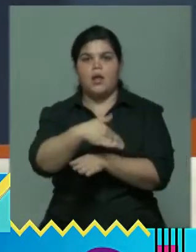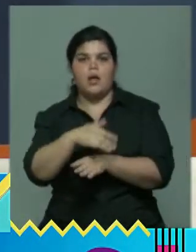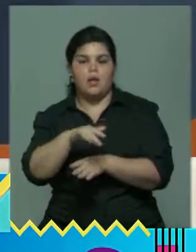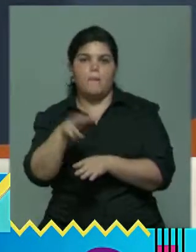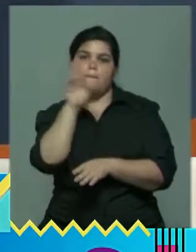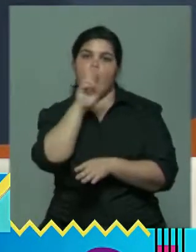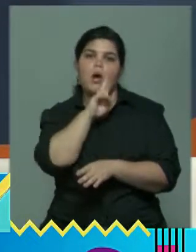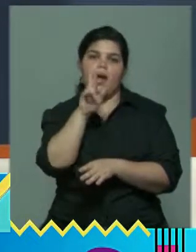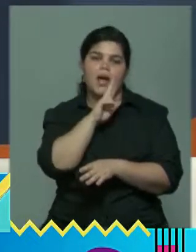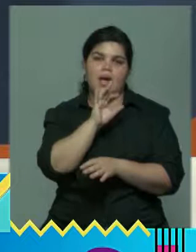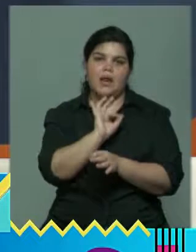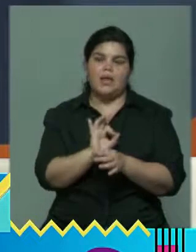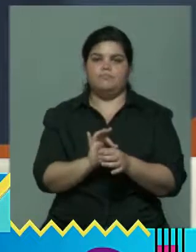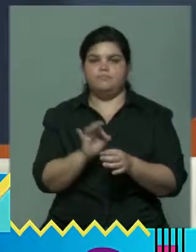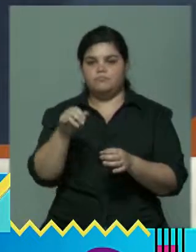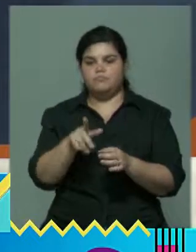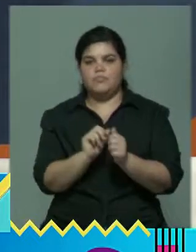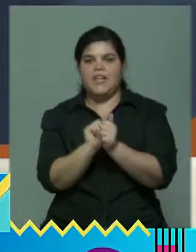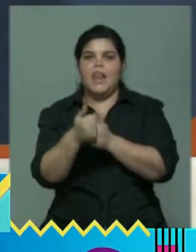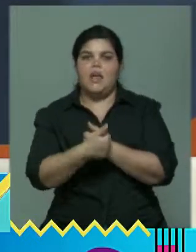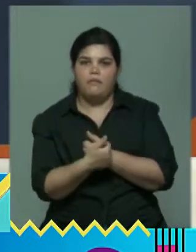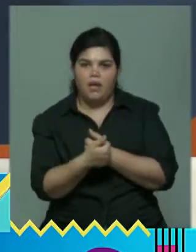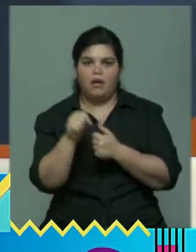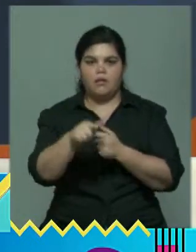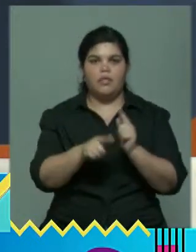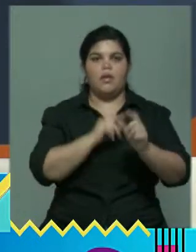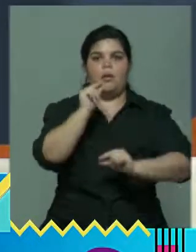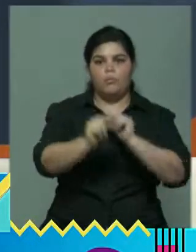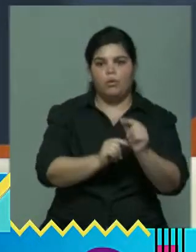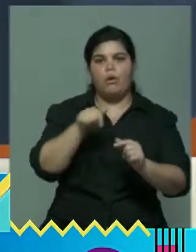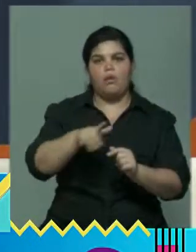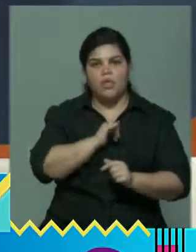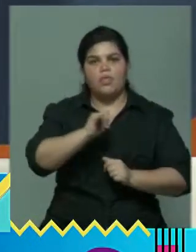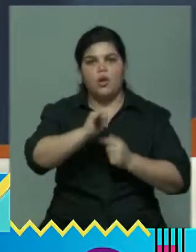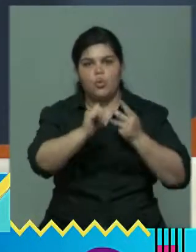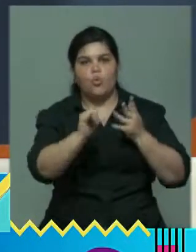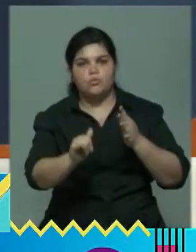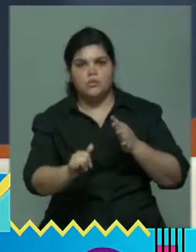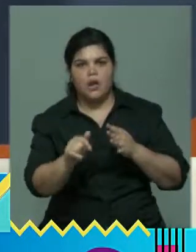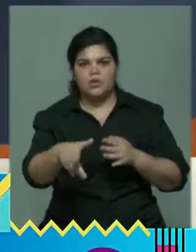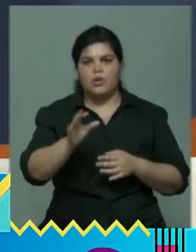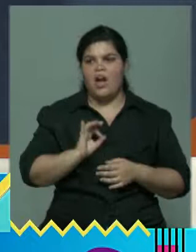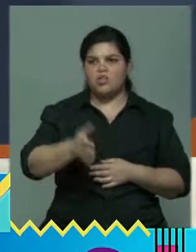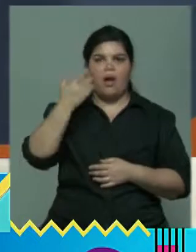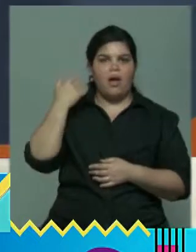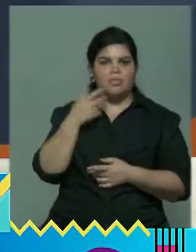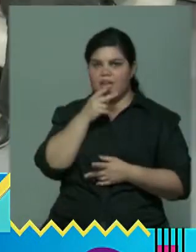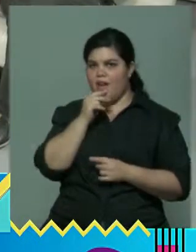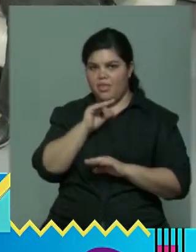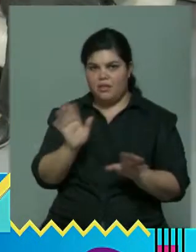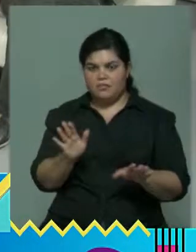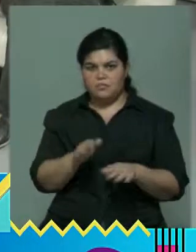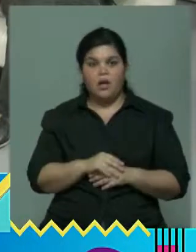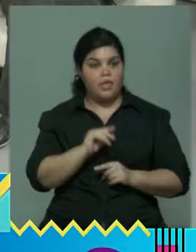lesbianas, tal vez hoy es noticia, hoy sale, hoy se acercan al INADI y se denuncia, y eso hace 10 años no. Se han animado un poco más.